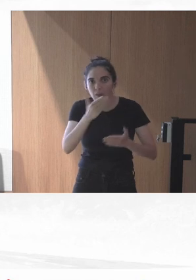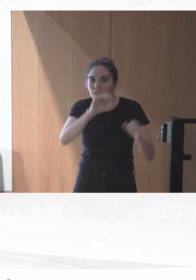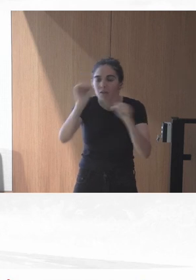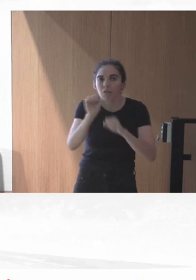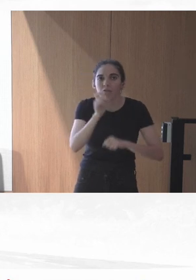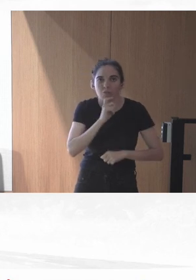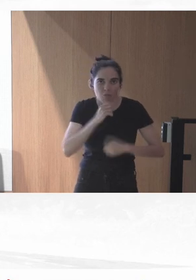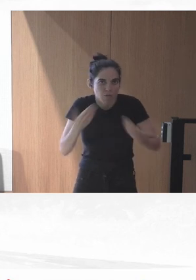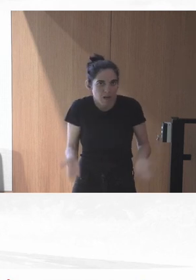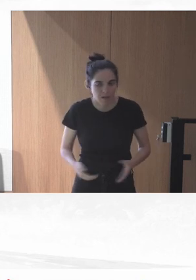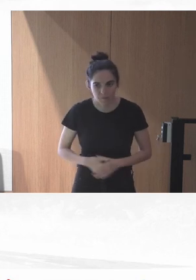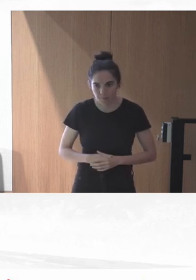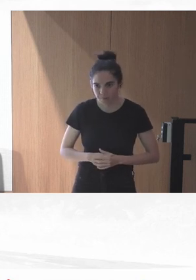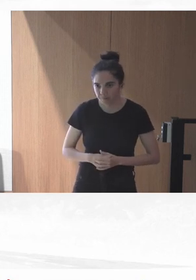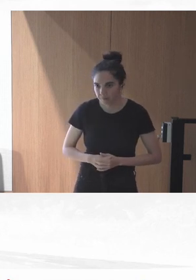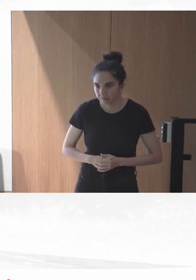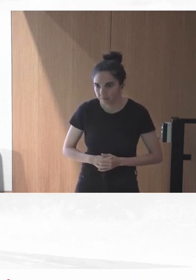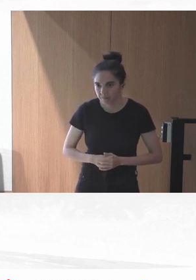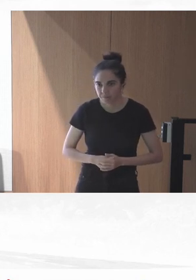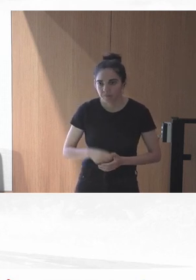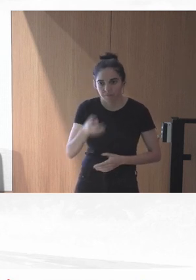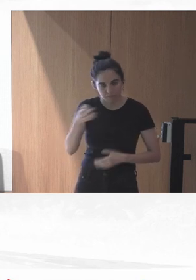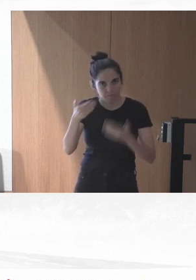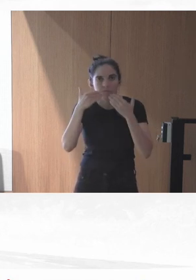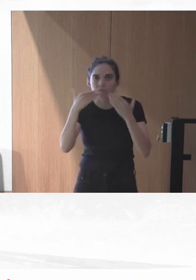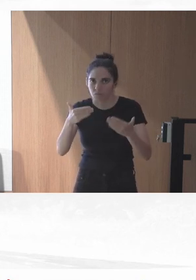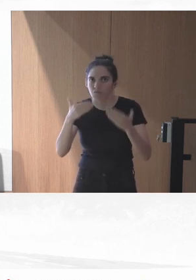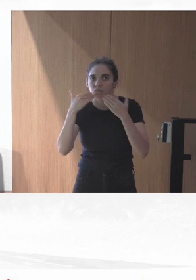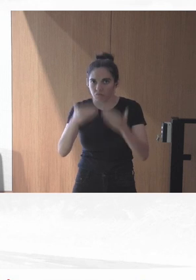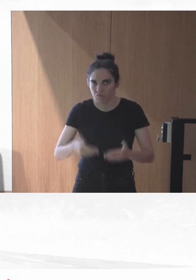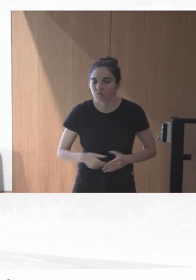personas? Super, thank you so much. Perfecto, muchas gracias.